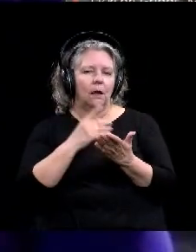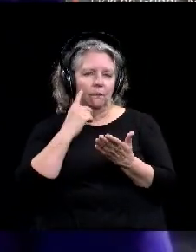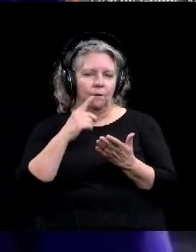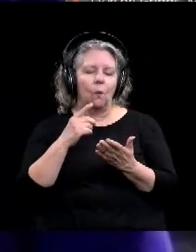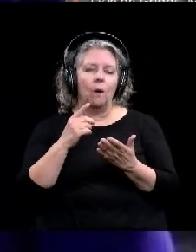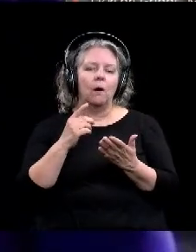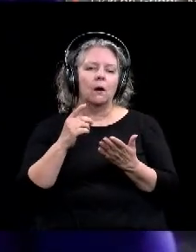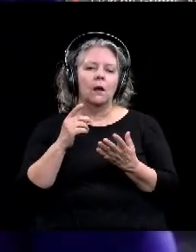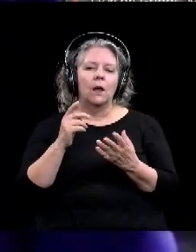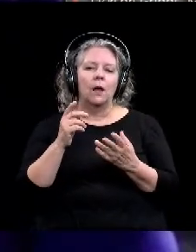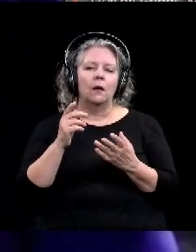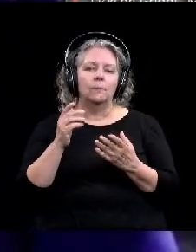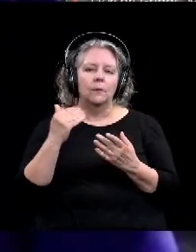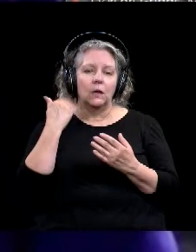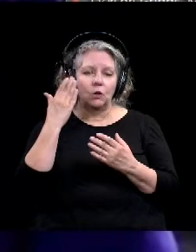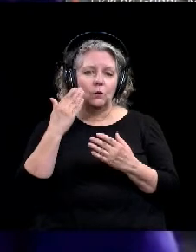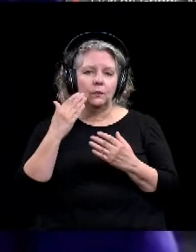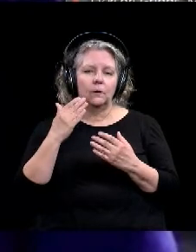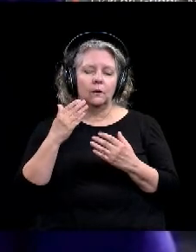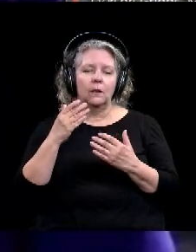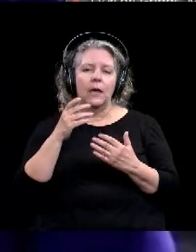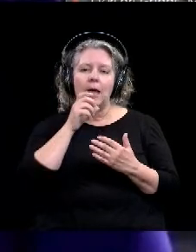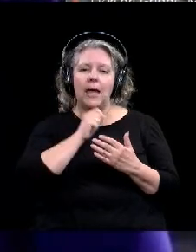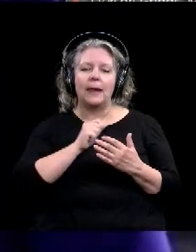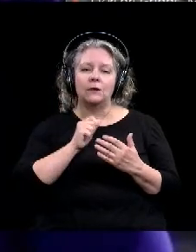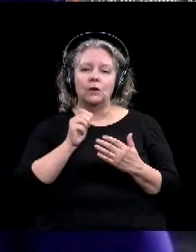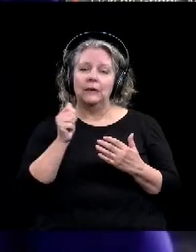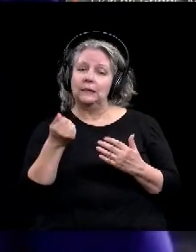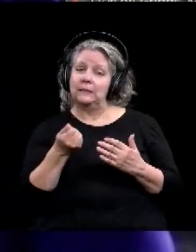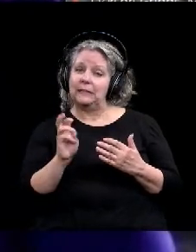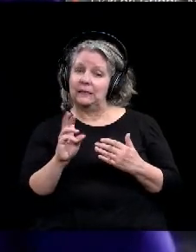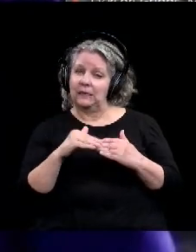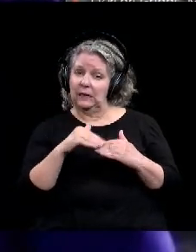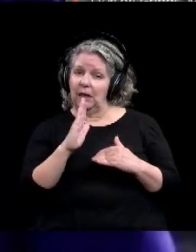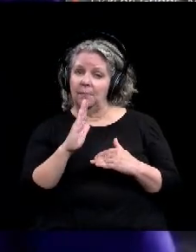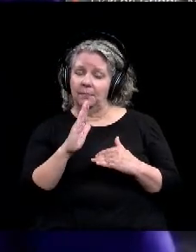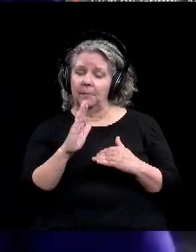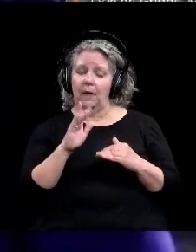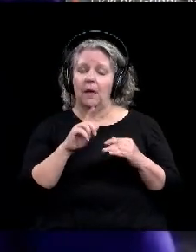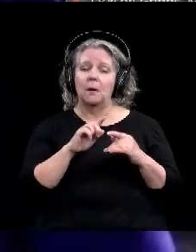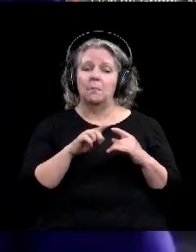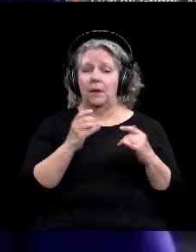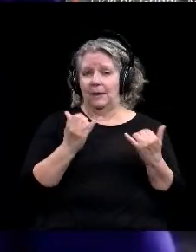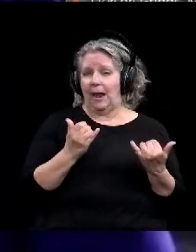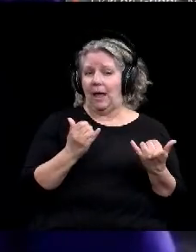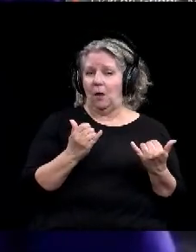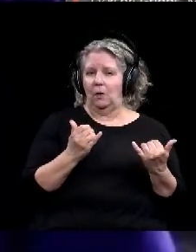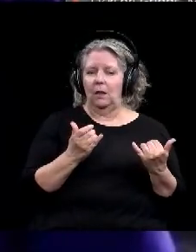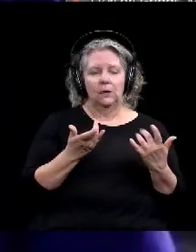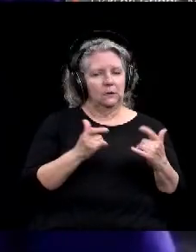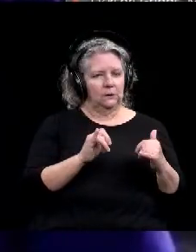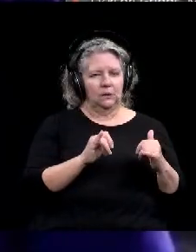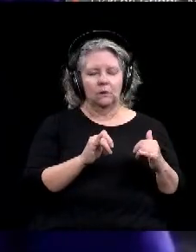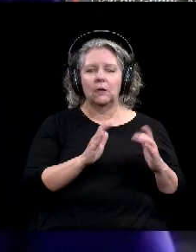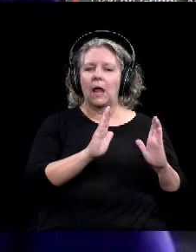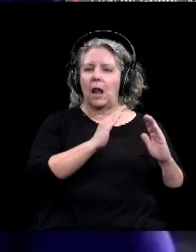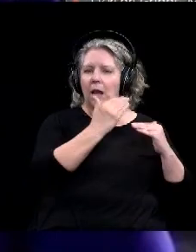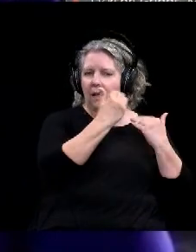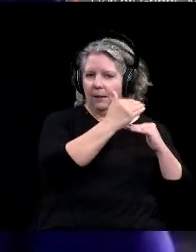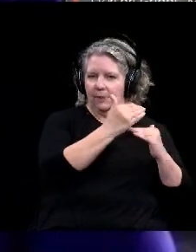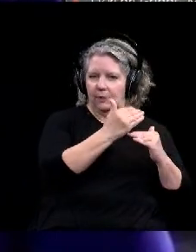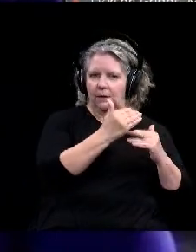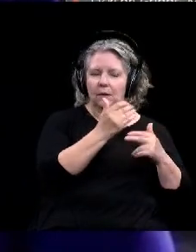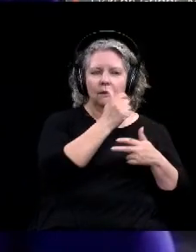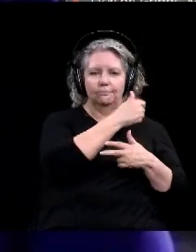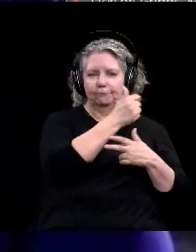16 años a este punto nos vemos que queremos estar seguro que los ancianos